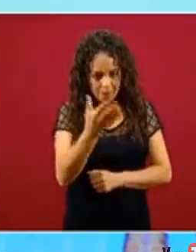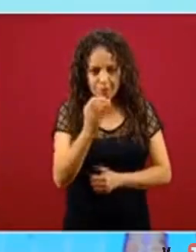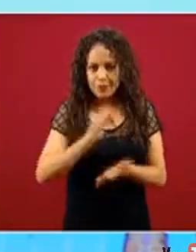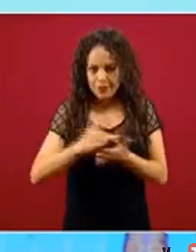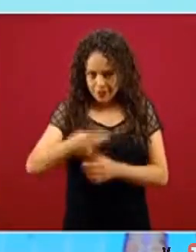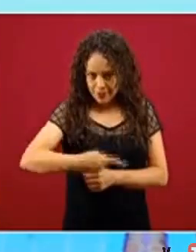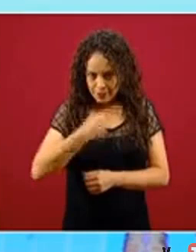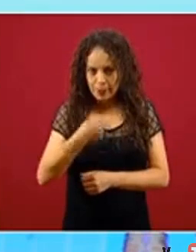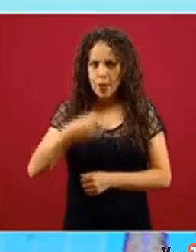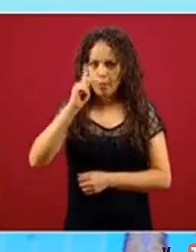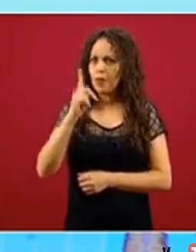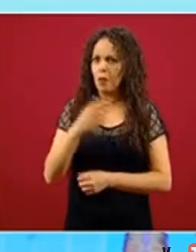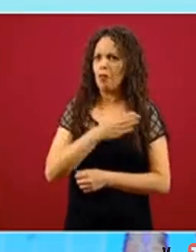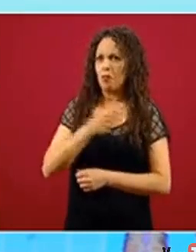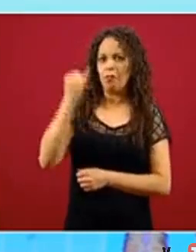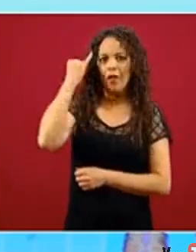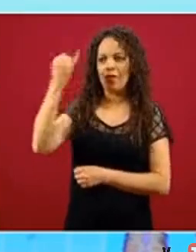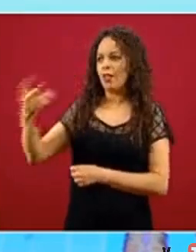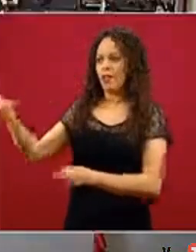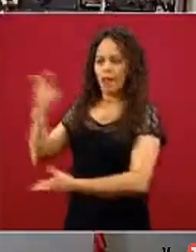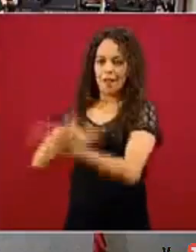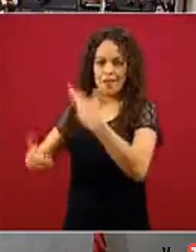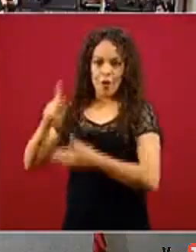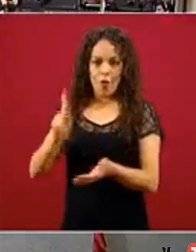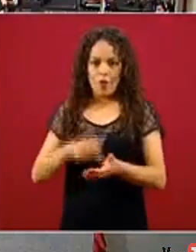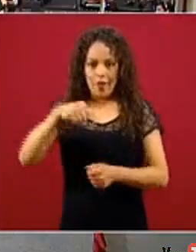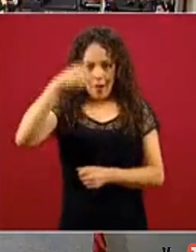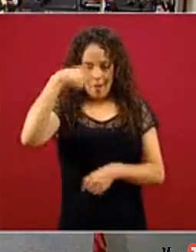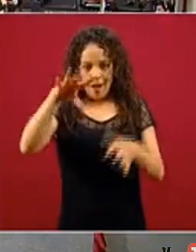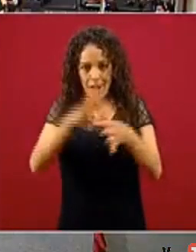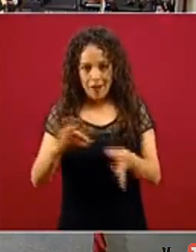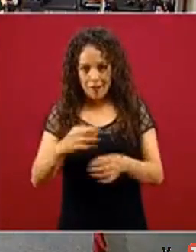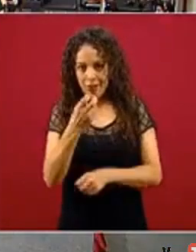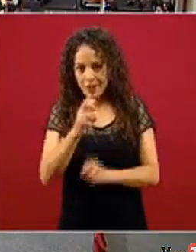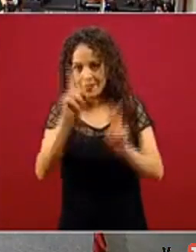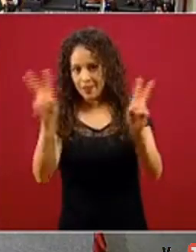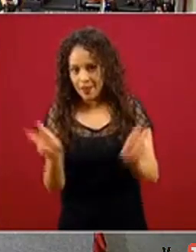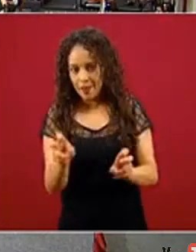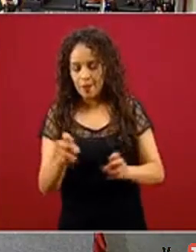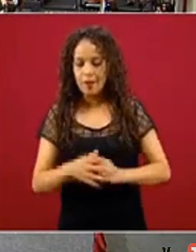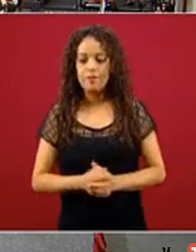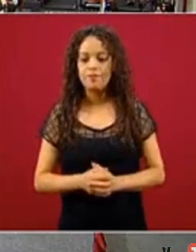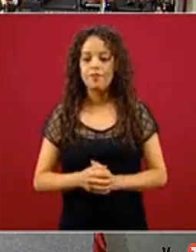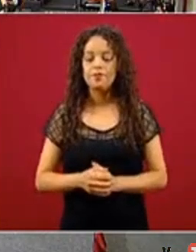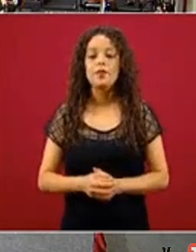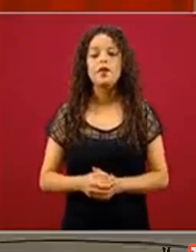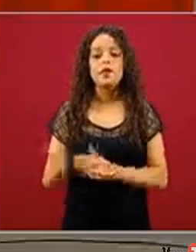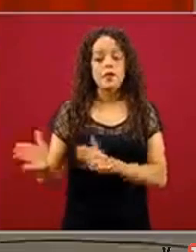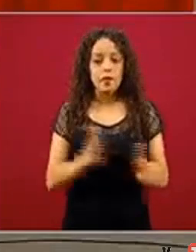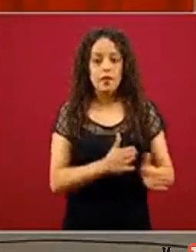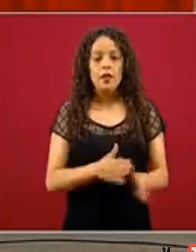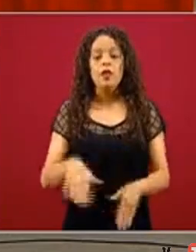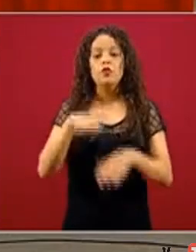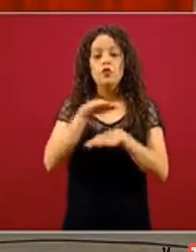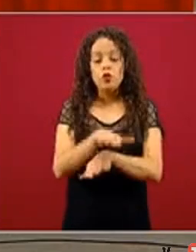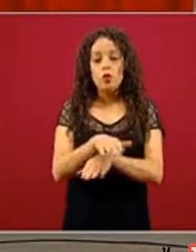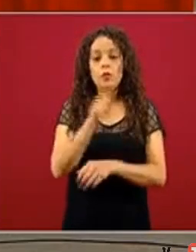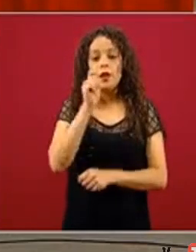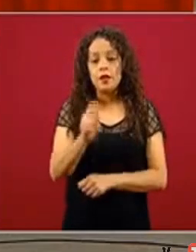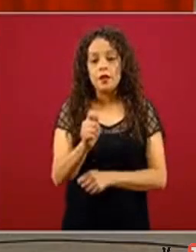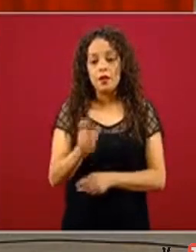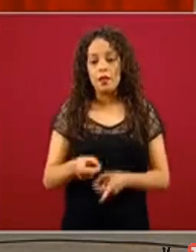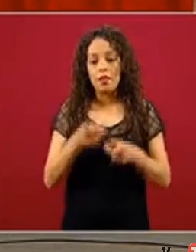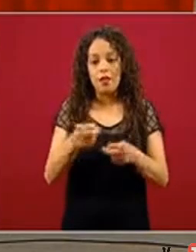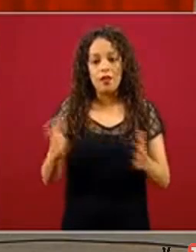para recordar sobre estos temas. Sobre primeros auxilios, es importante el